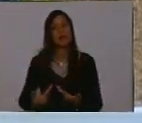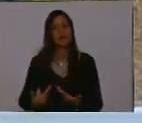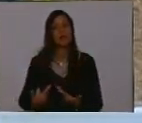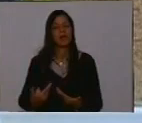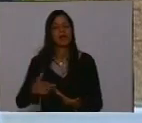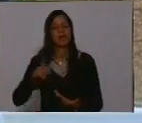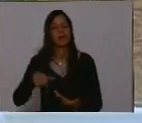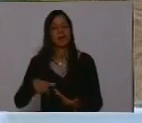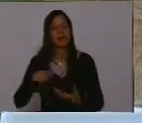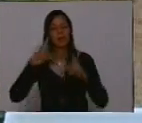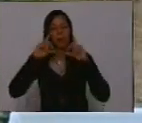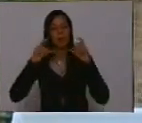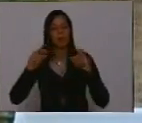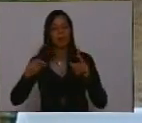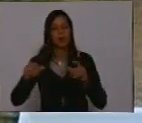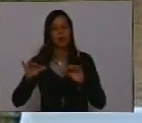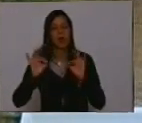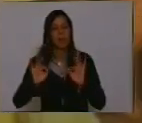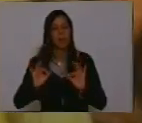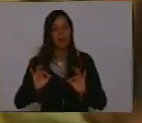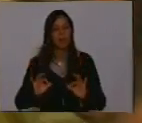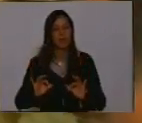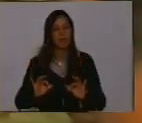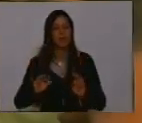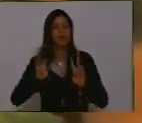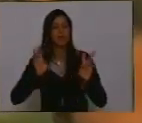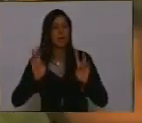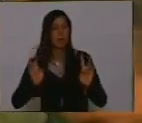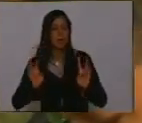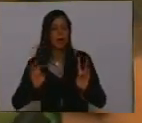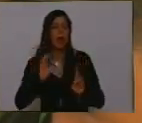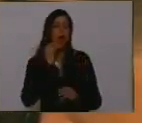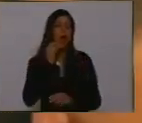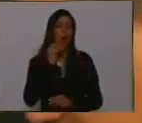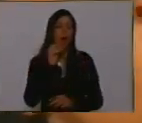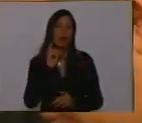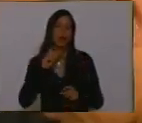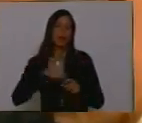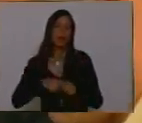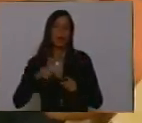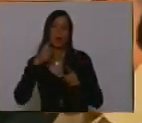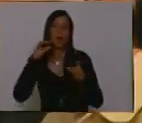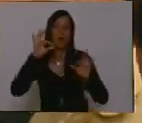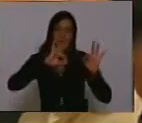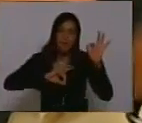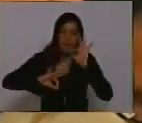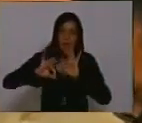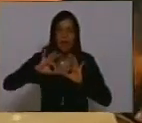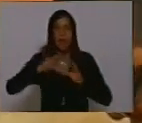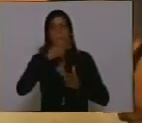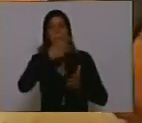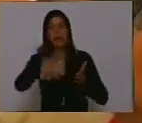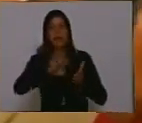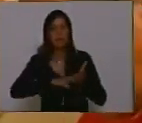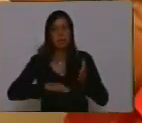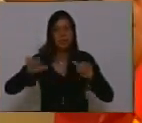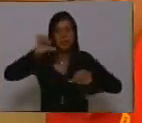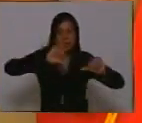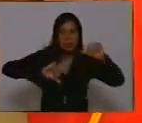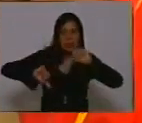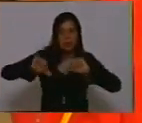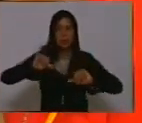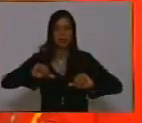y profesionales en áreas especiales, compañeros. La juventud debe desarrollarse en la física, en la matemática, en la química, en la